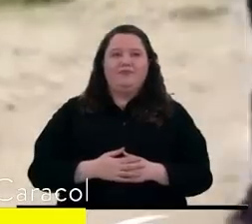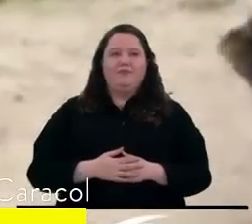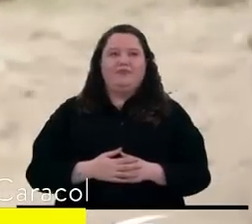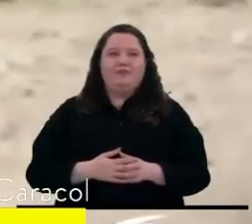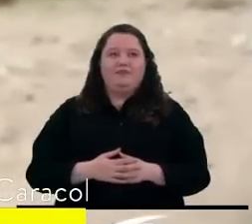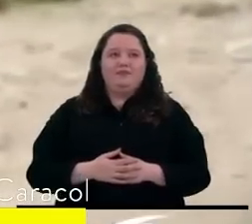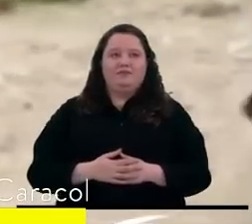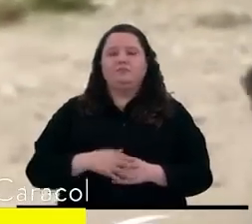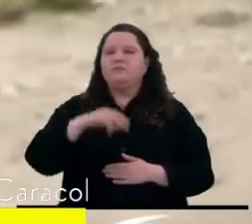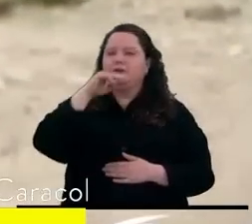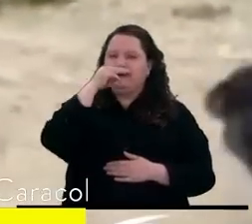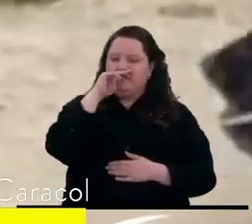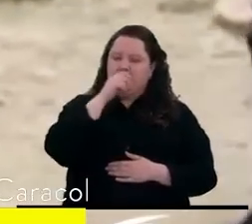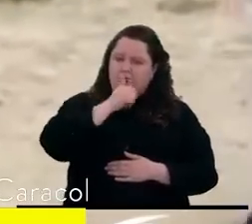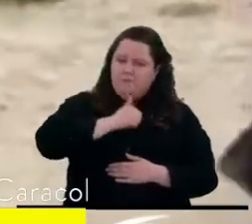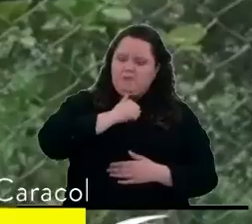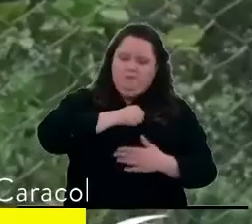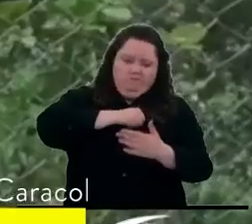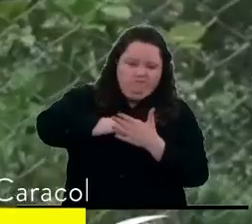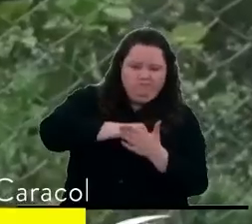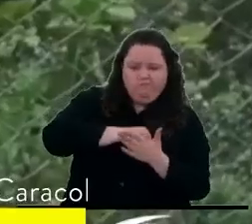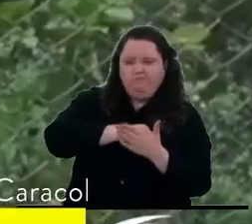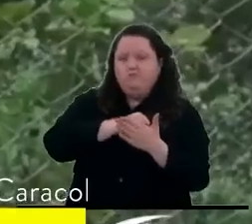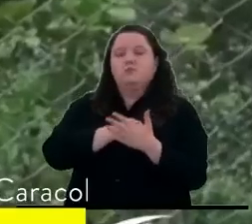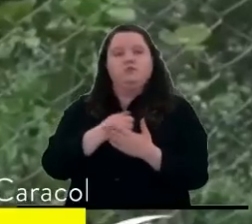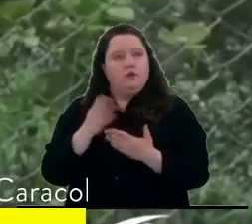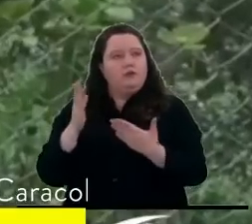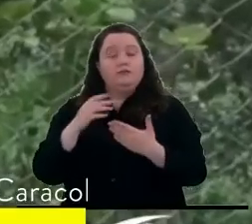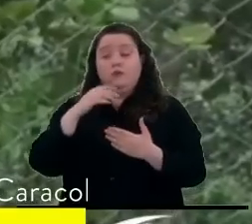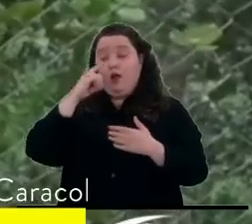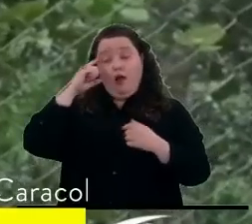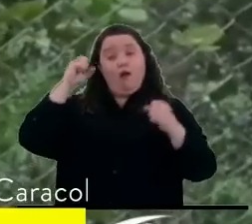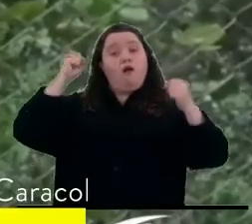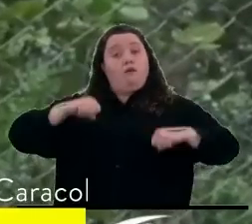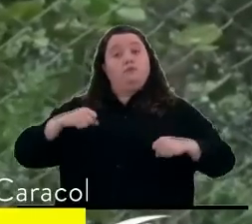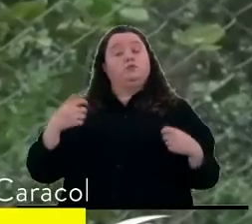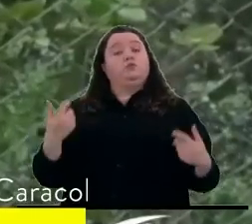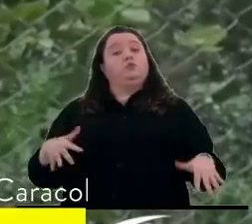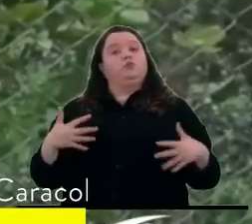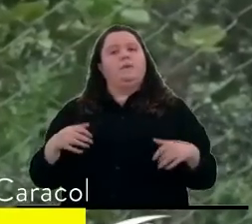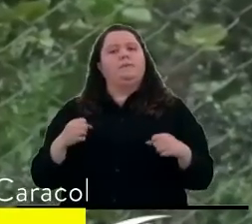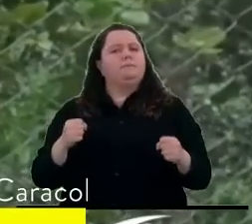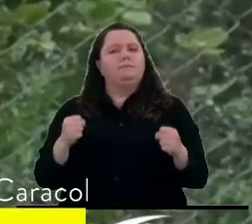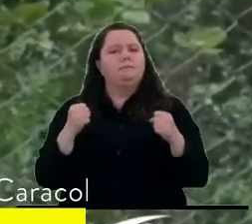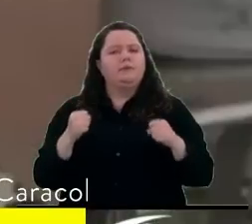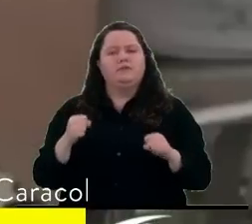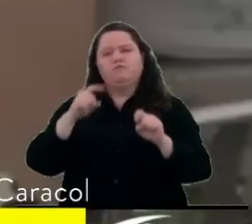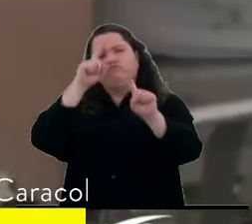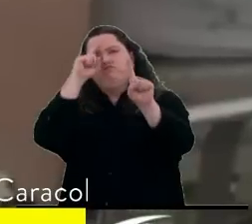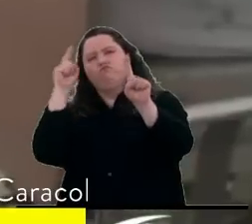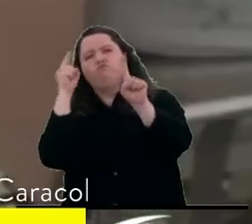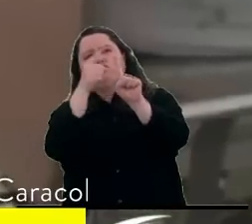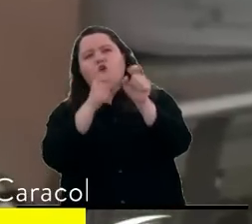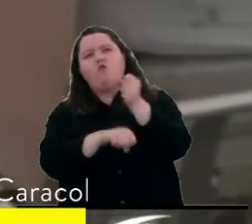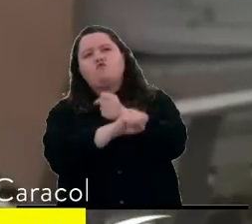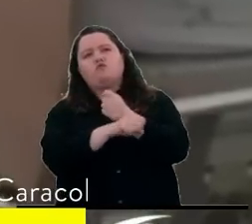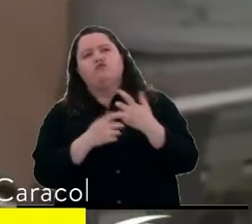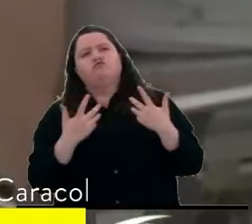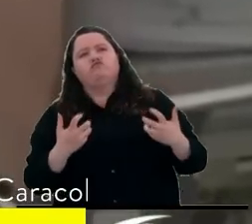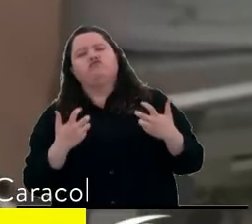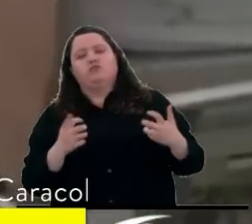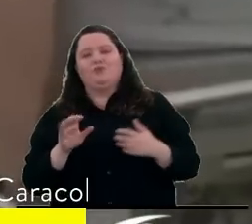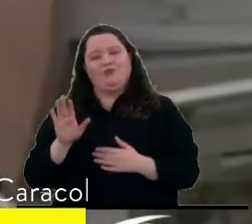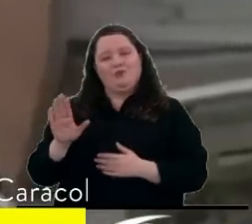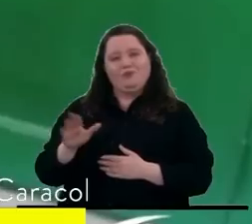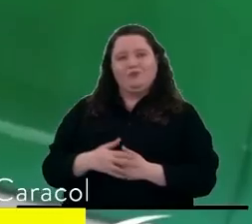Se muestra un niño resiliente, con grandes capacidades y sobre todo con su meta y su gran sueño de ser futbolista.